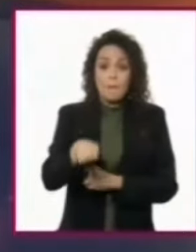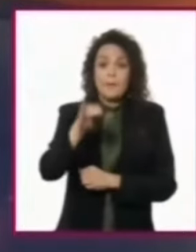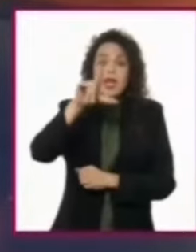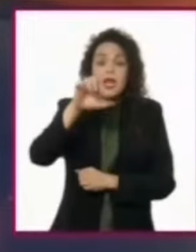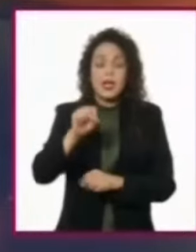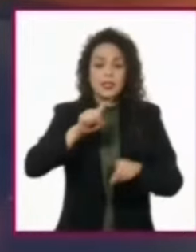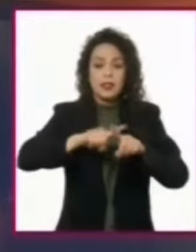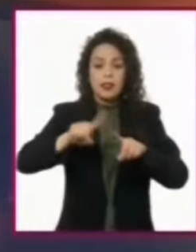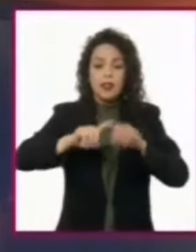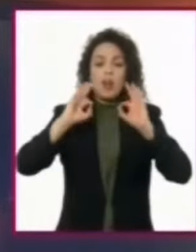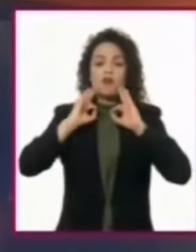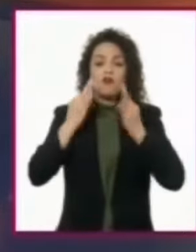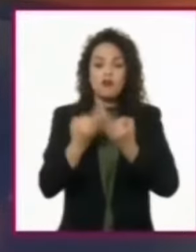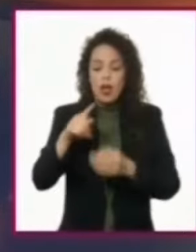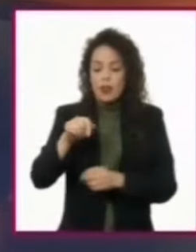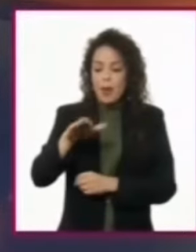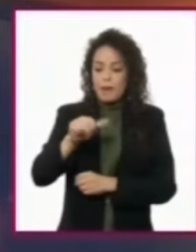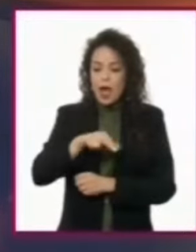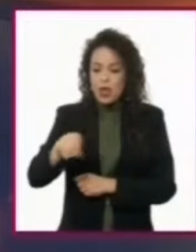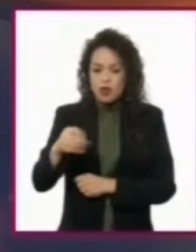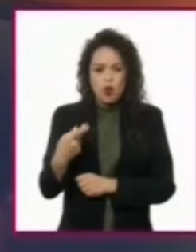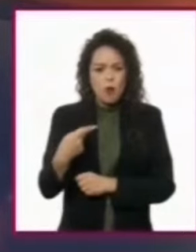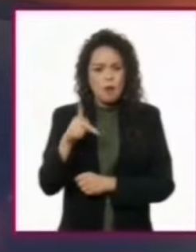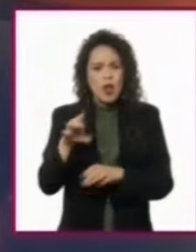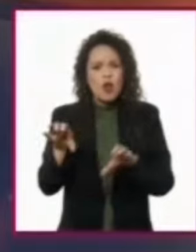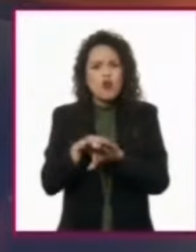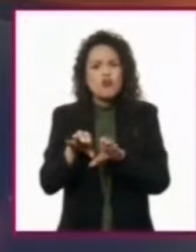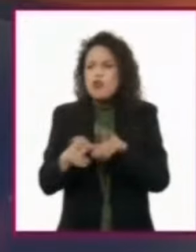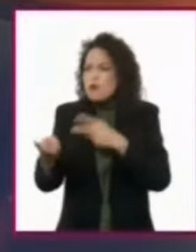tamaños y formas. Pero, ¿cómo es que se formaron?